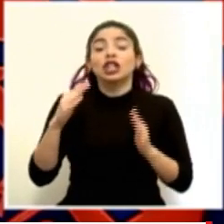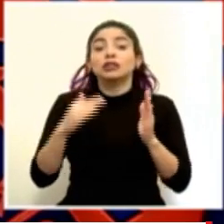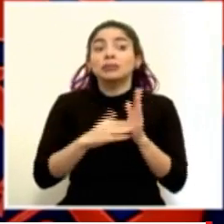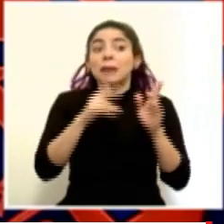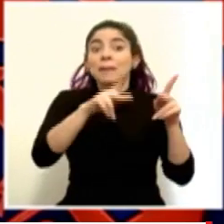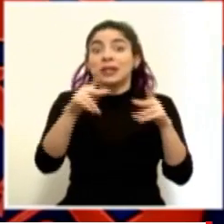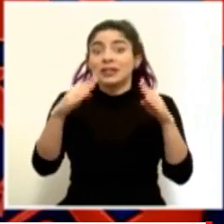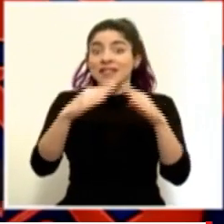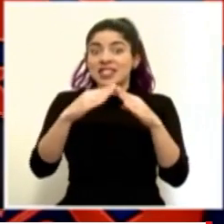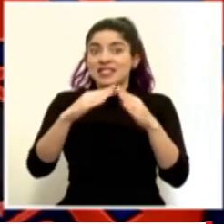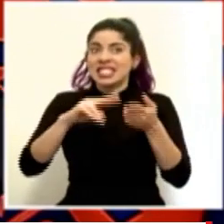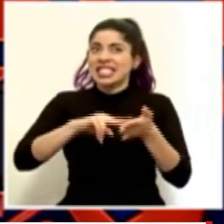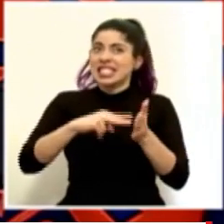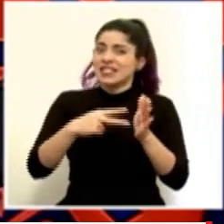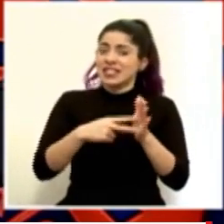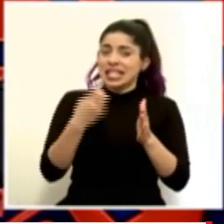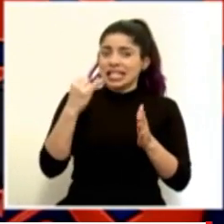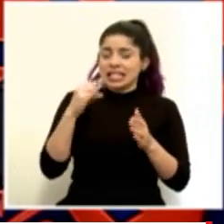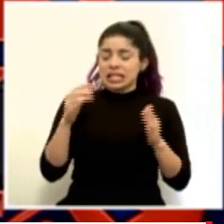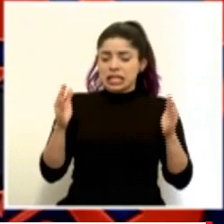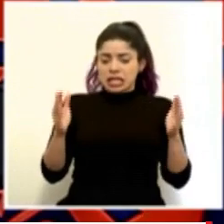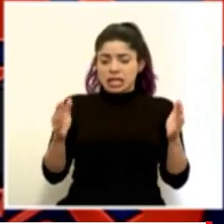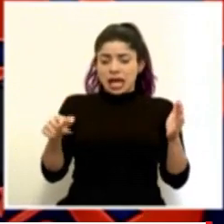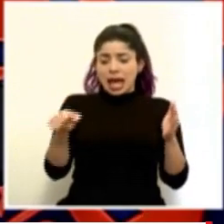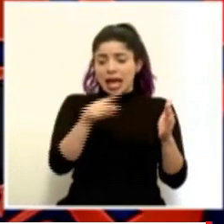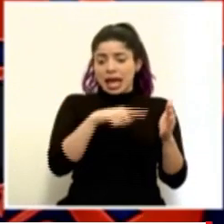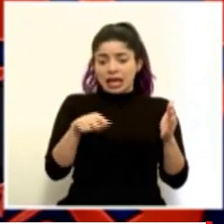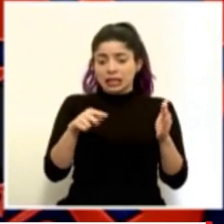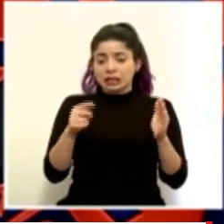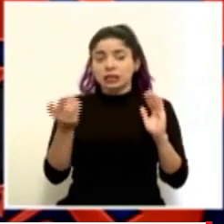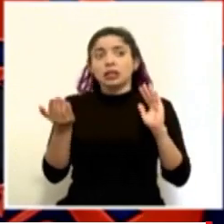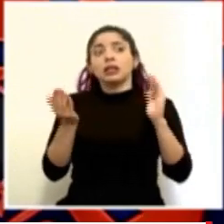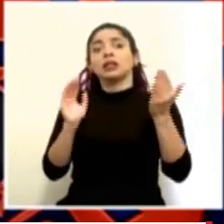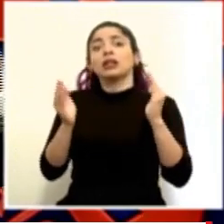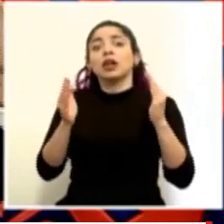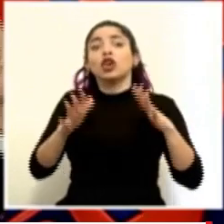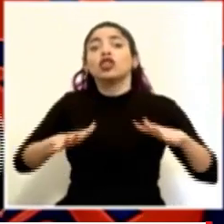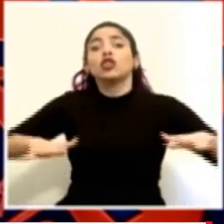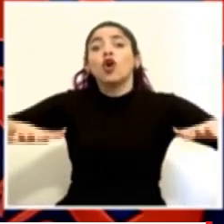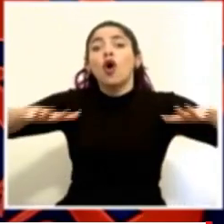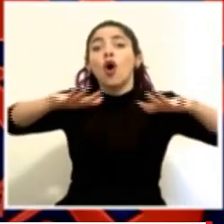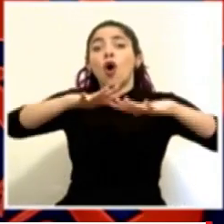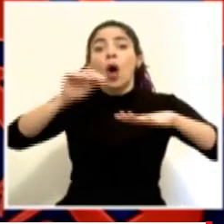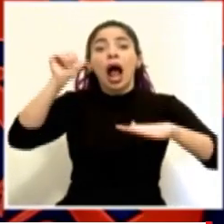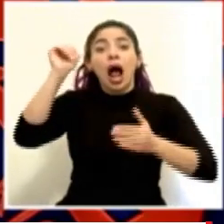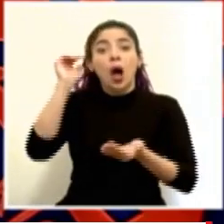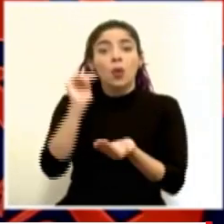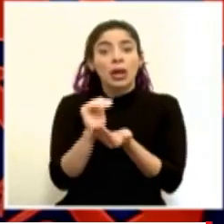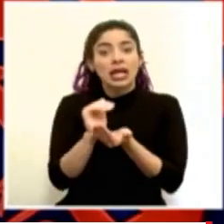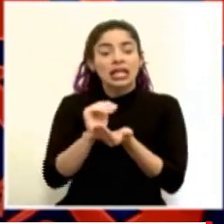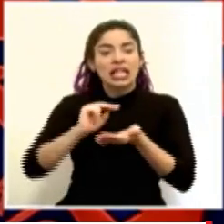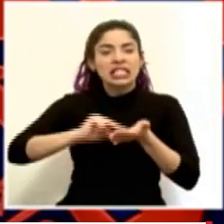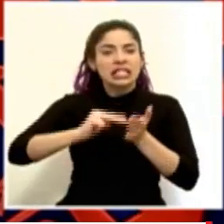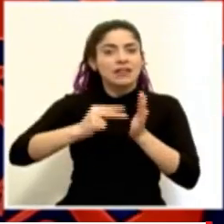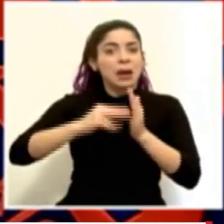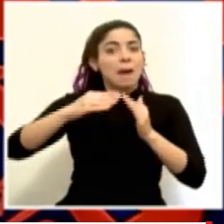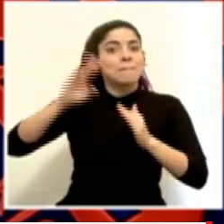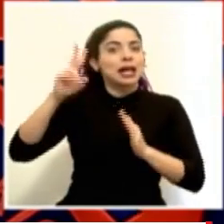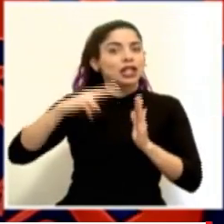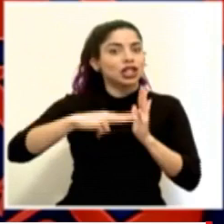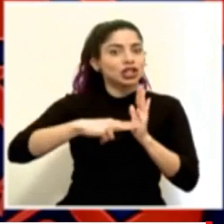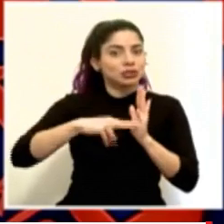habitantes, eso significaría, si esto fuera representativo de toda la población de Alajuelita, son más